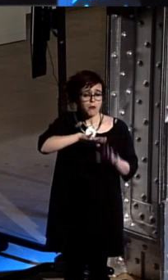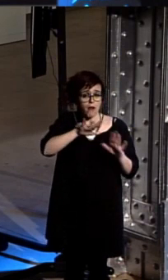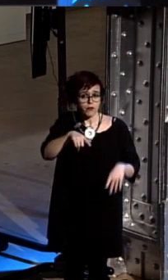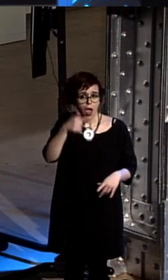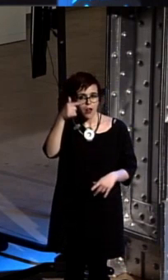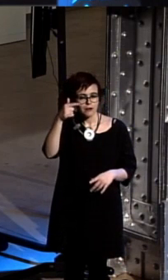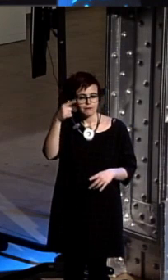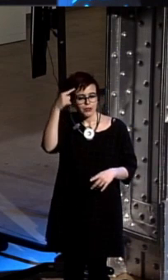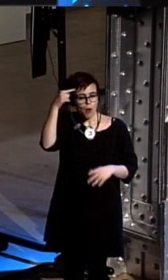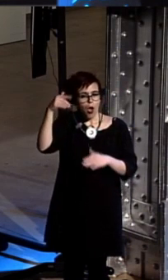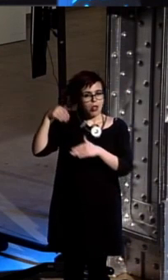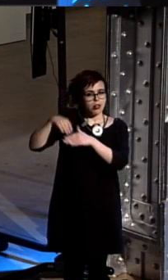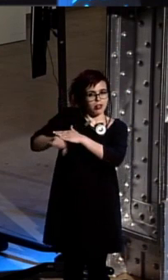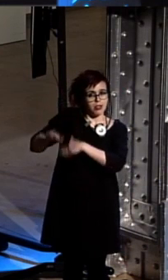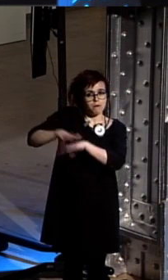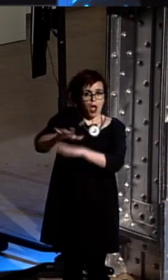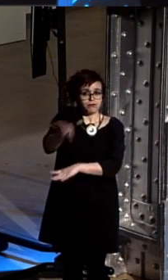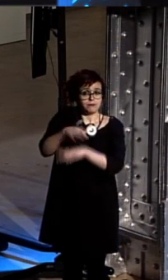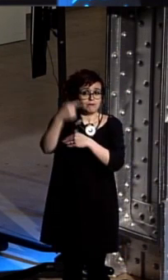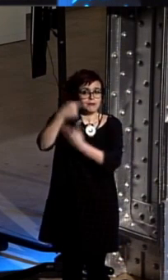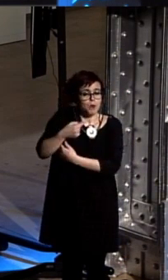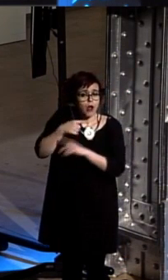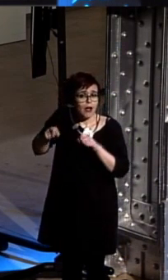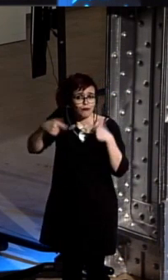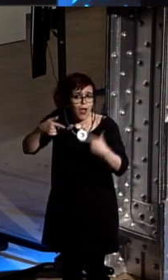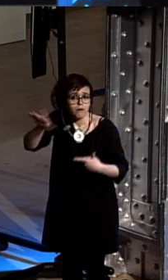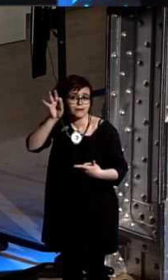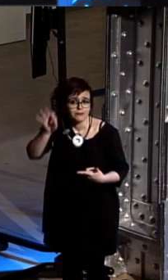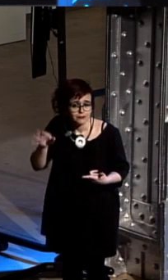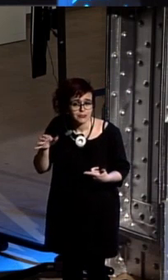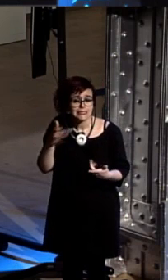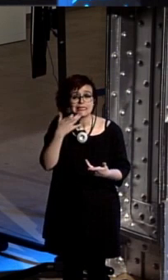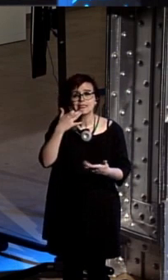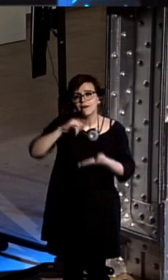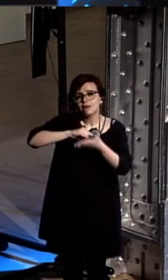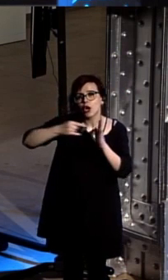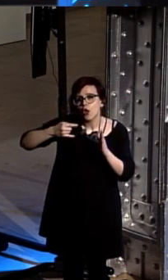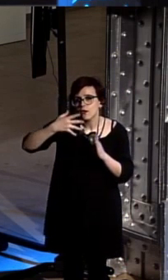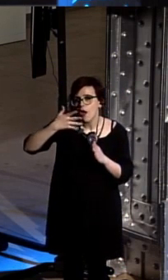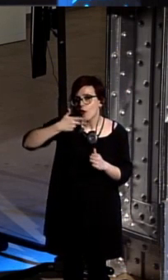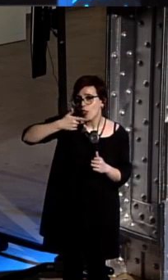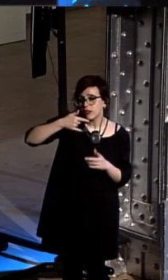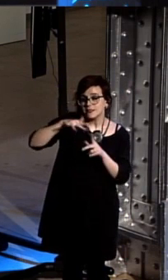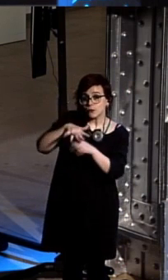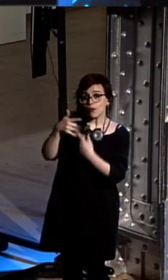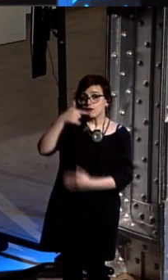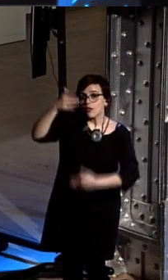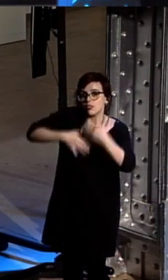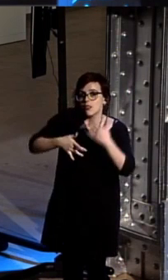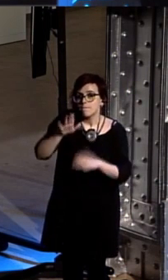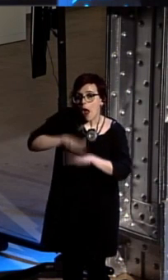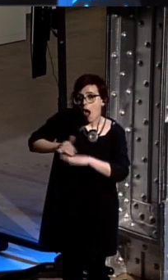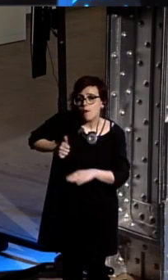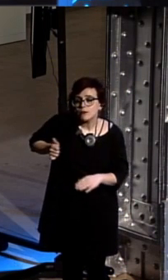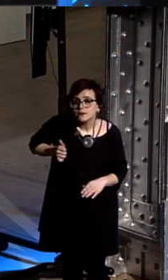tomado subconscientemente. Y si la tecnología es capaz de conocer esos sesgos y aprovecharlos